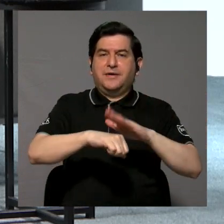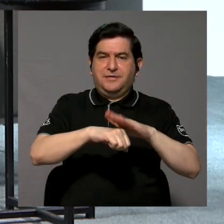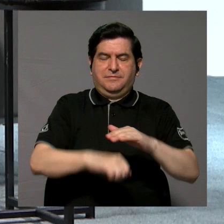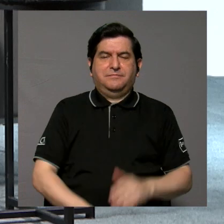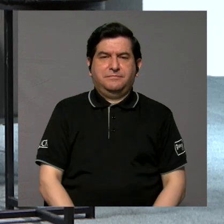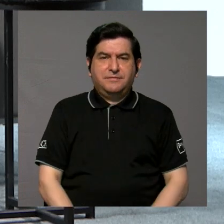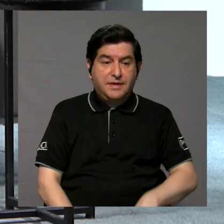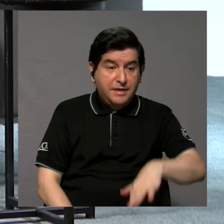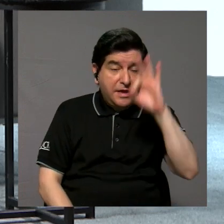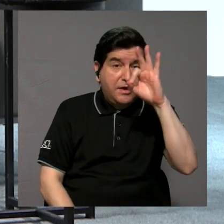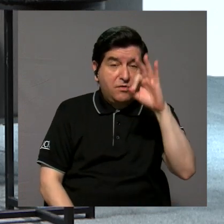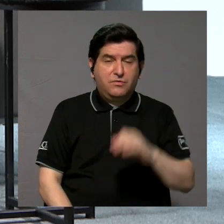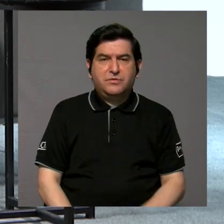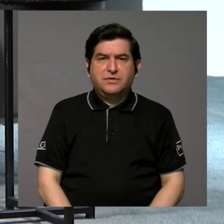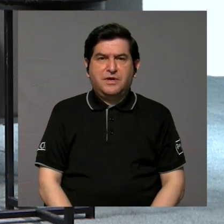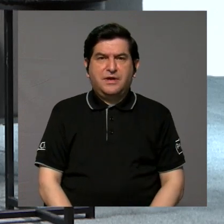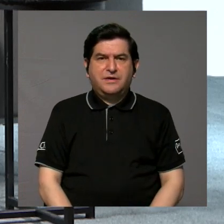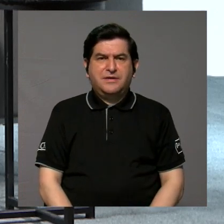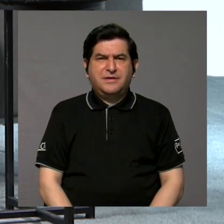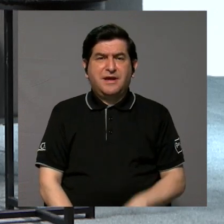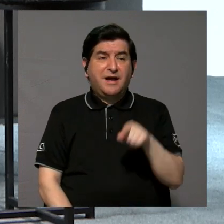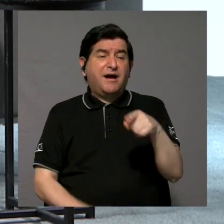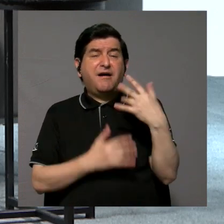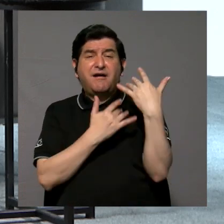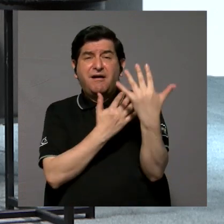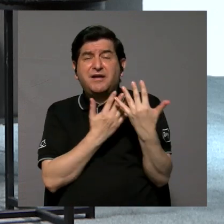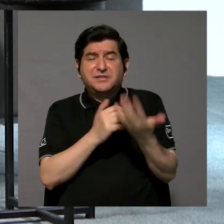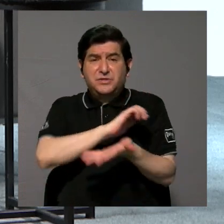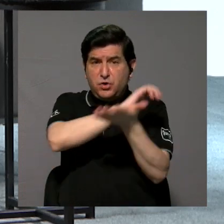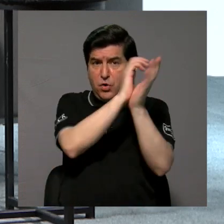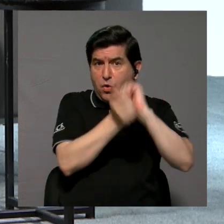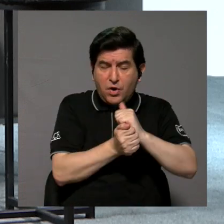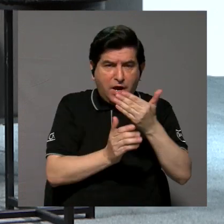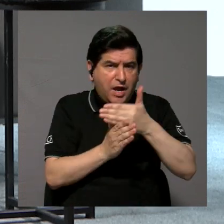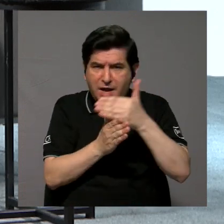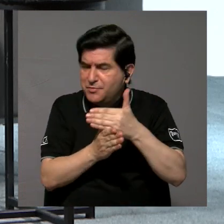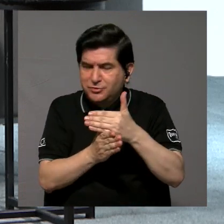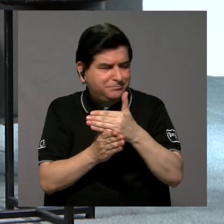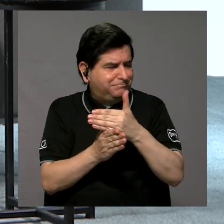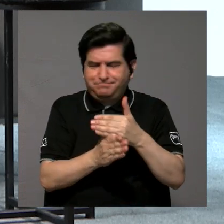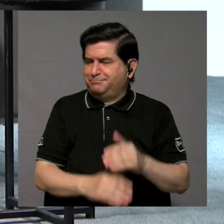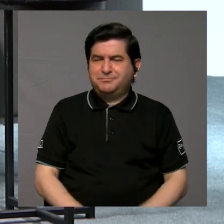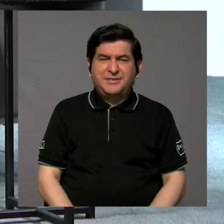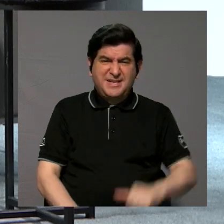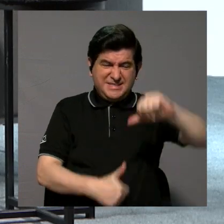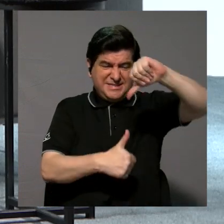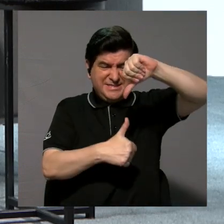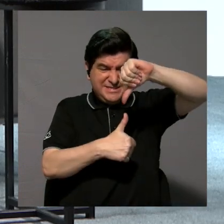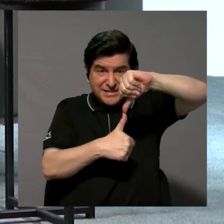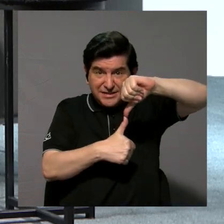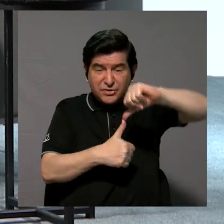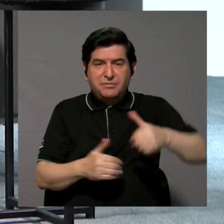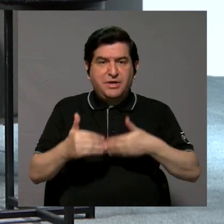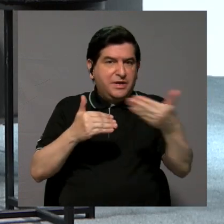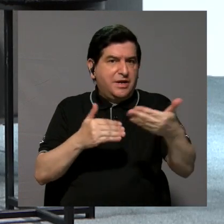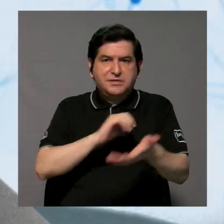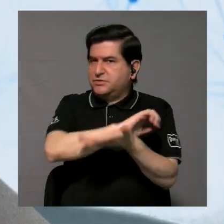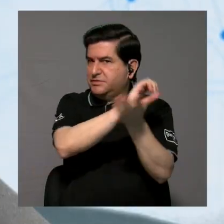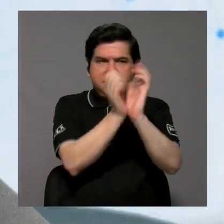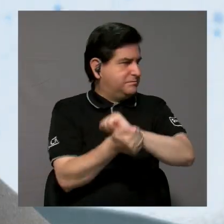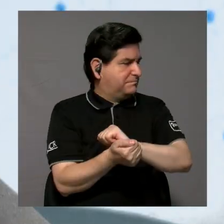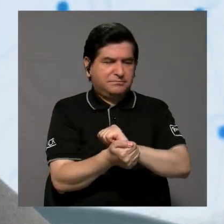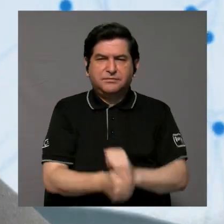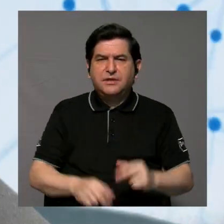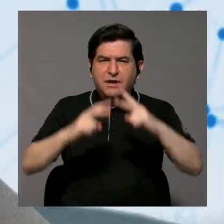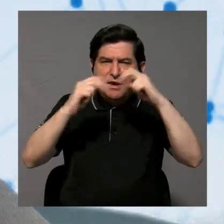ahí encontramos que lejos, digamos, de encontrar esa esperanza o esos cambios redistributivos, en Centroamérica las cosas no cambiaban.